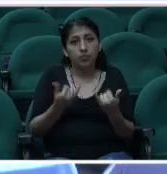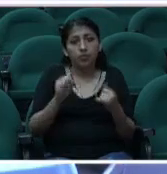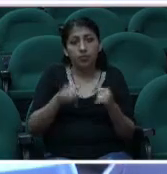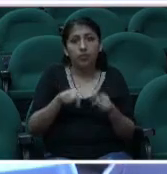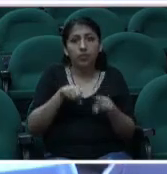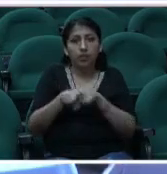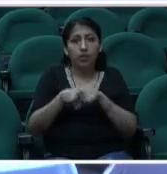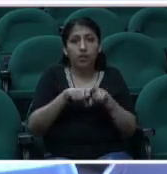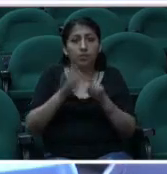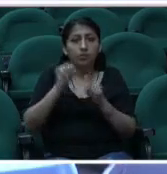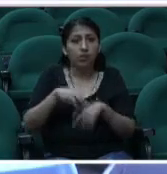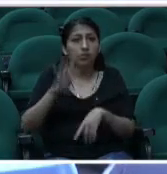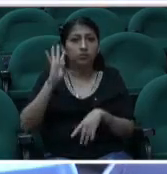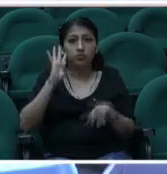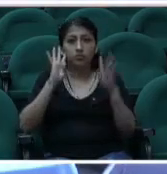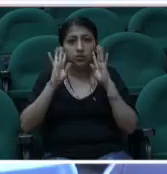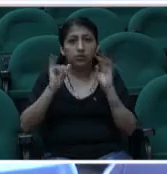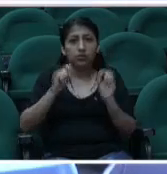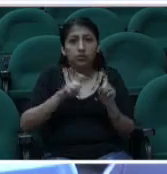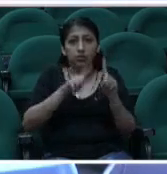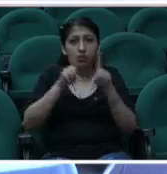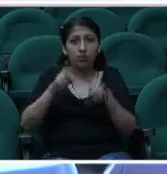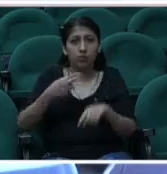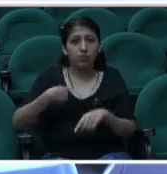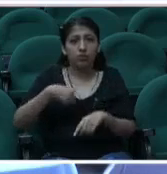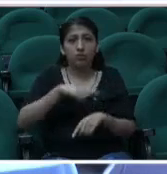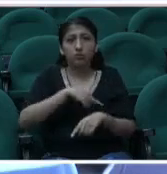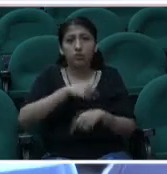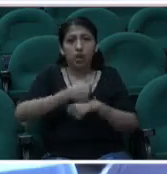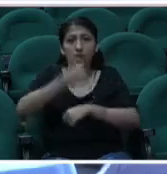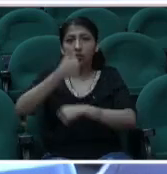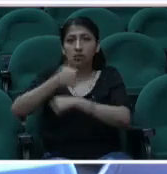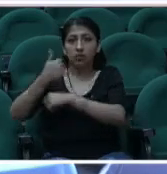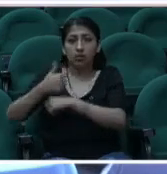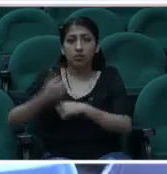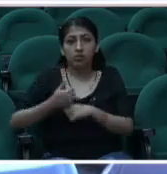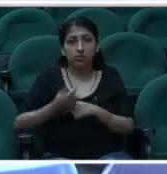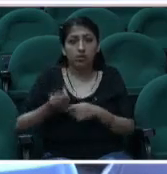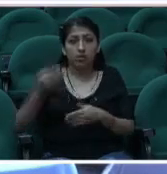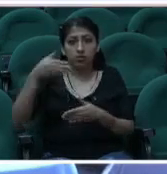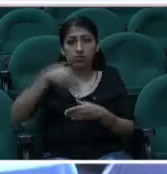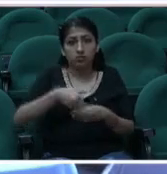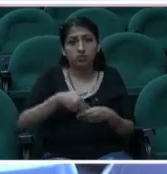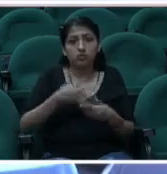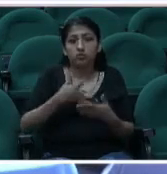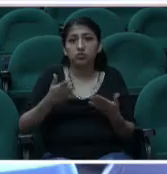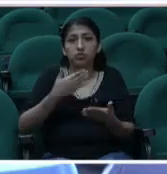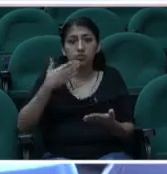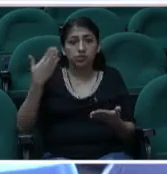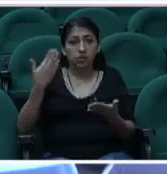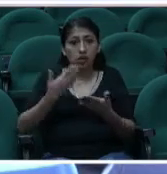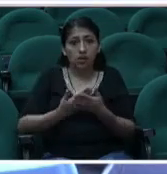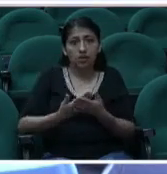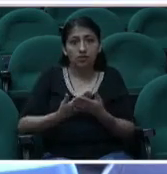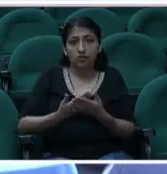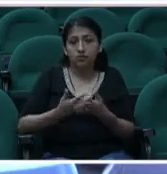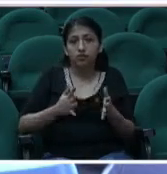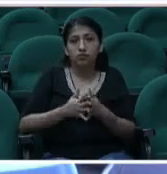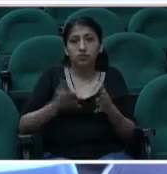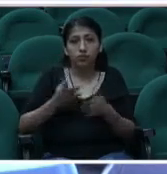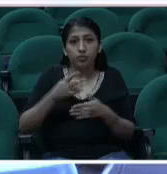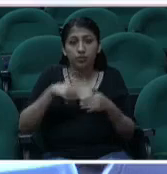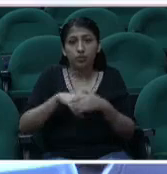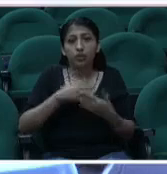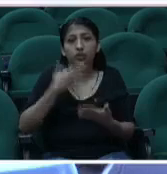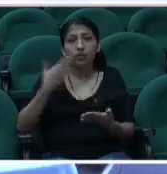para poder escuchar y preguntar a nuestros candidatos quienes han asistido de hecho agradecemos de manera muy